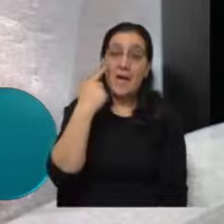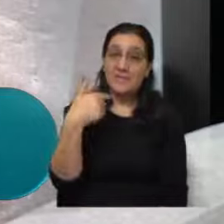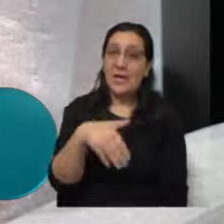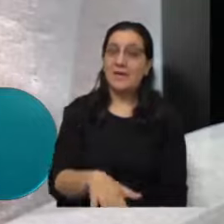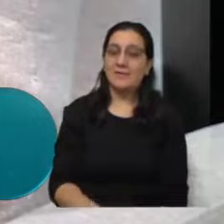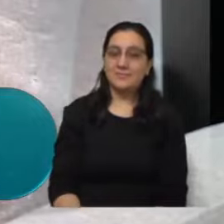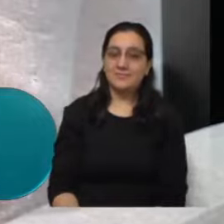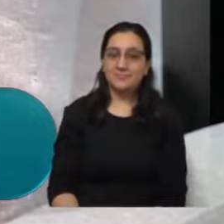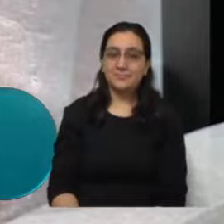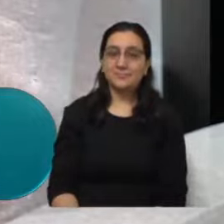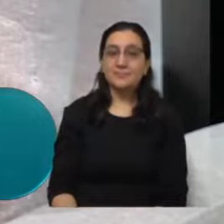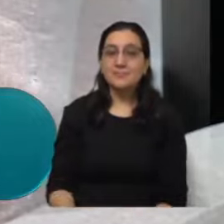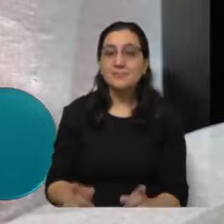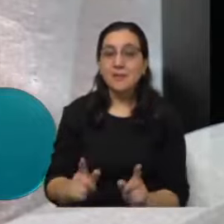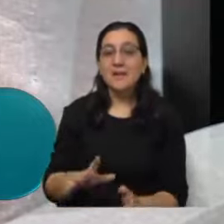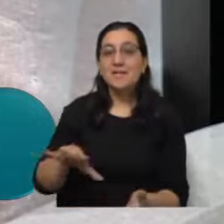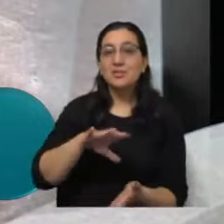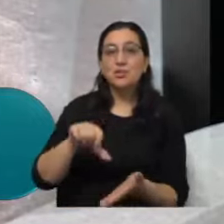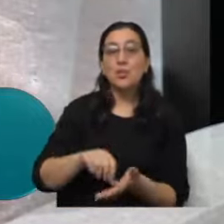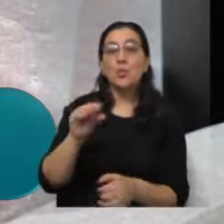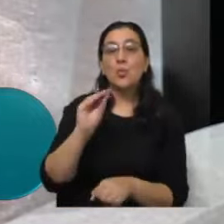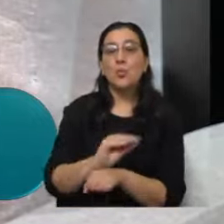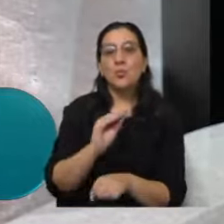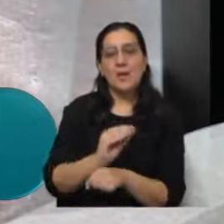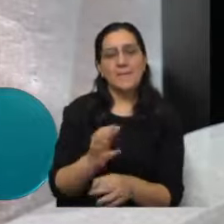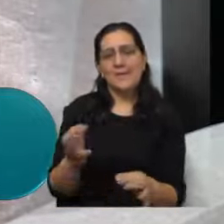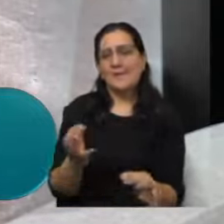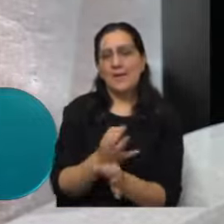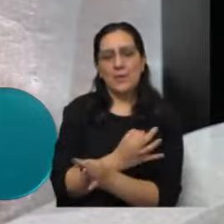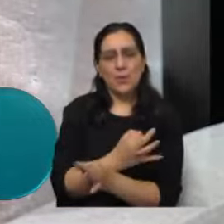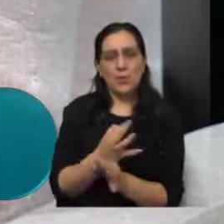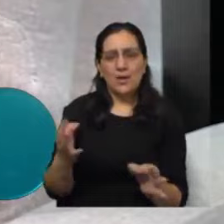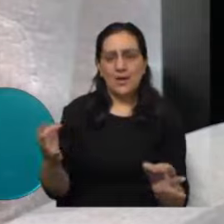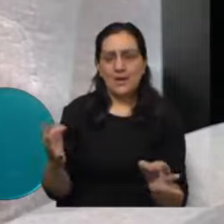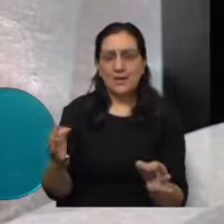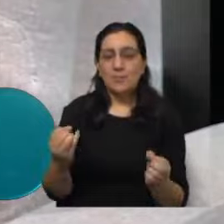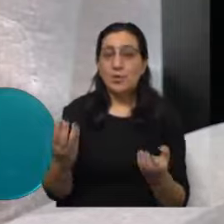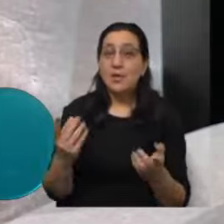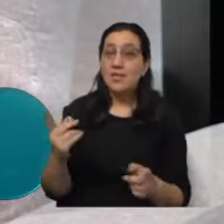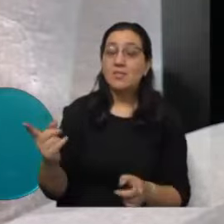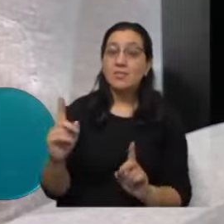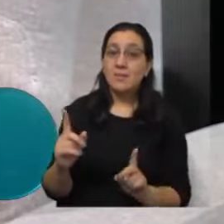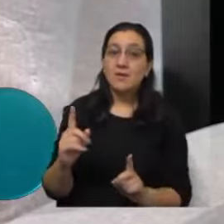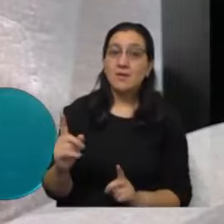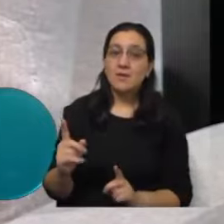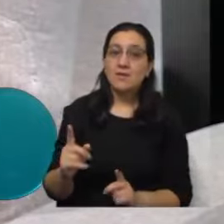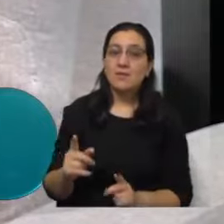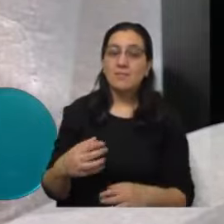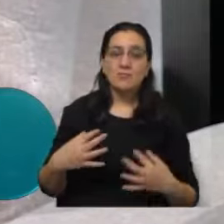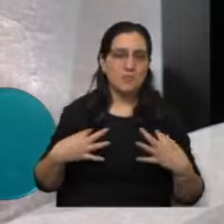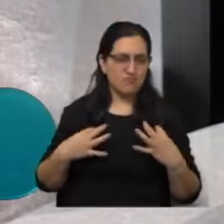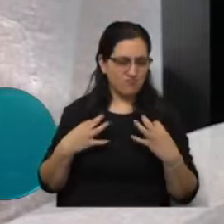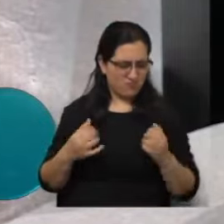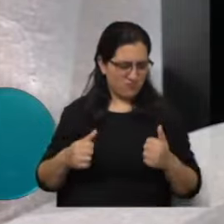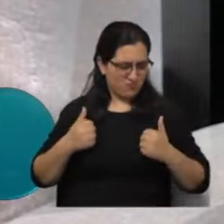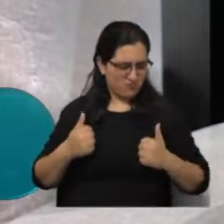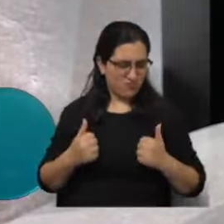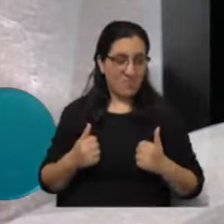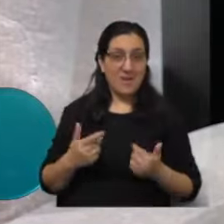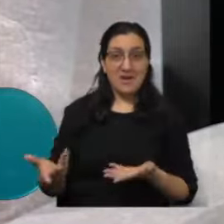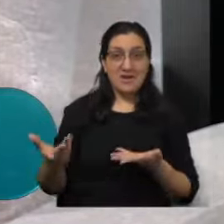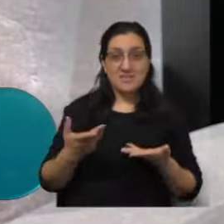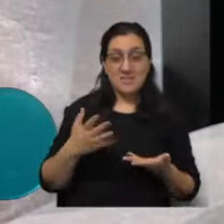Paso. Hoy vamos a tener una ciudad cultural también espectacular, porque también se nos vamos a vestir de lujo en este programa, no solo para recibir al